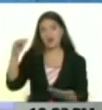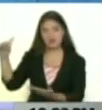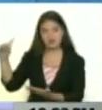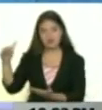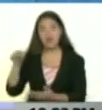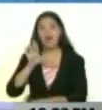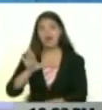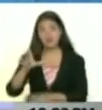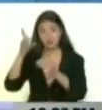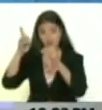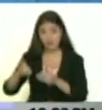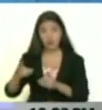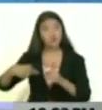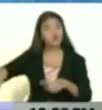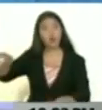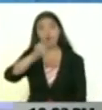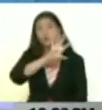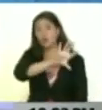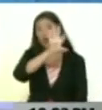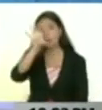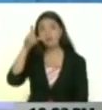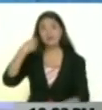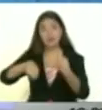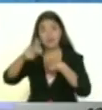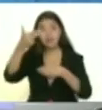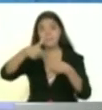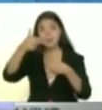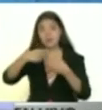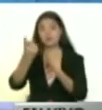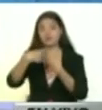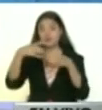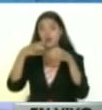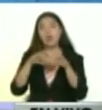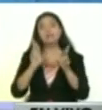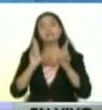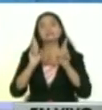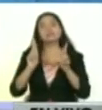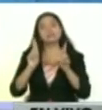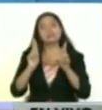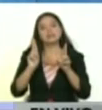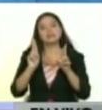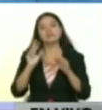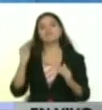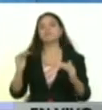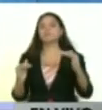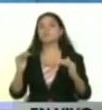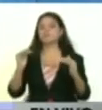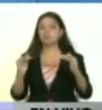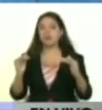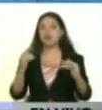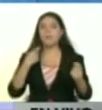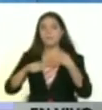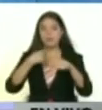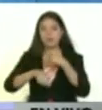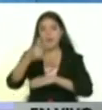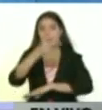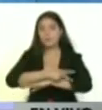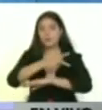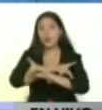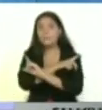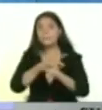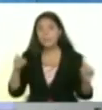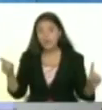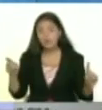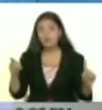esta medida, los países exportadores de petróleo, integrantes de la OPEP, esperan que se equilibre el mercado petrolero. Sin embargo,